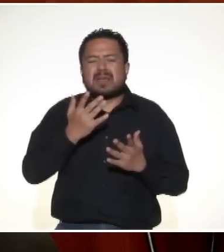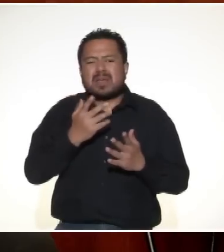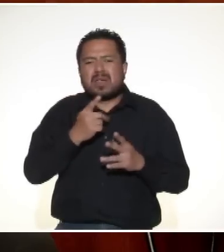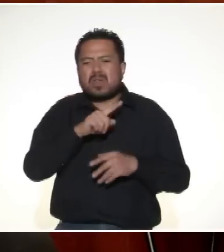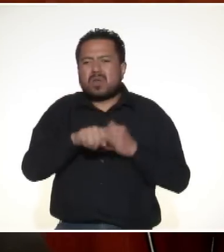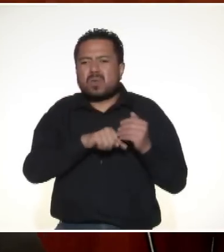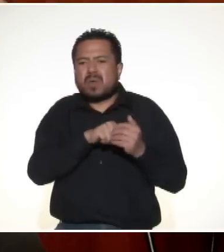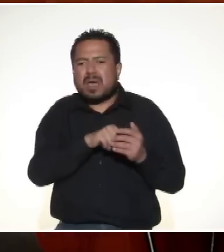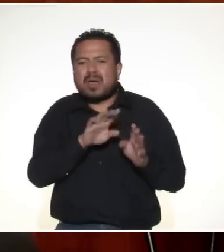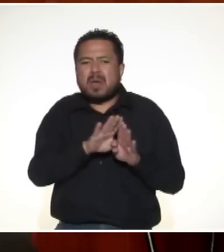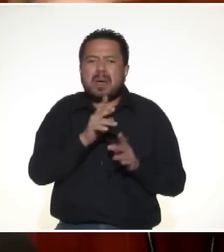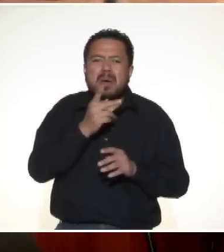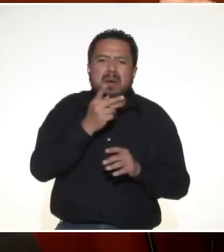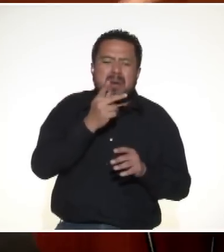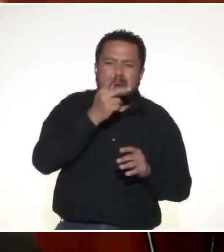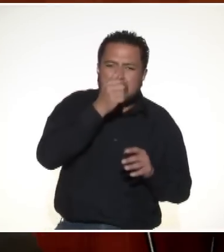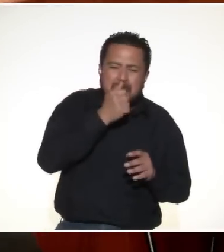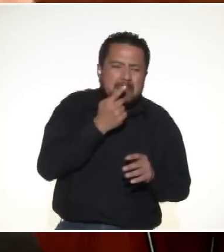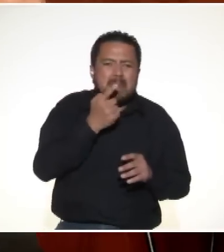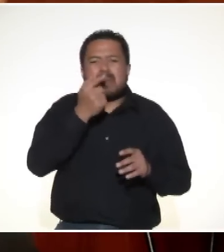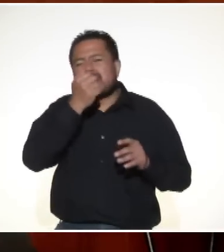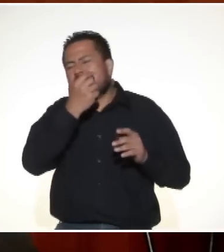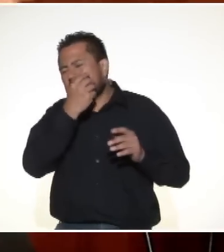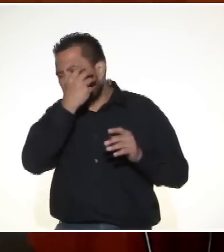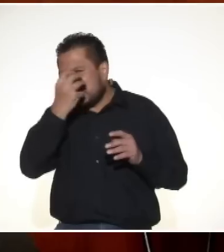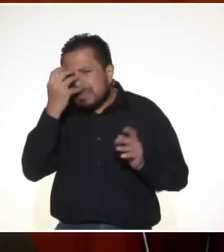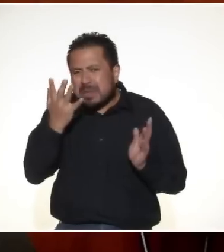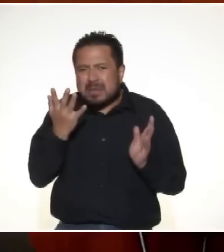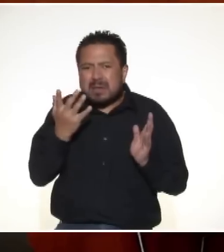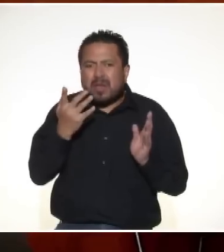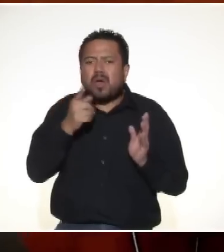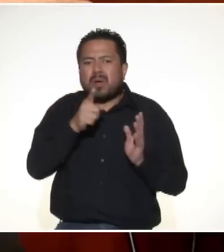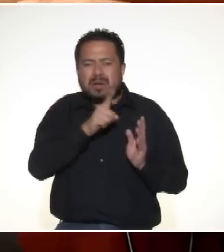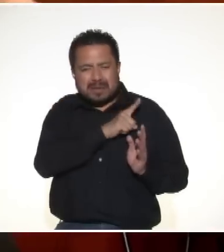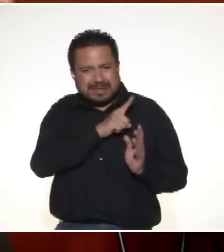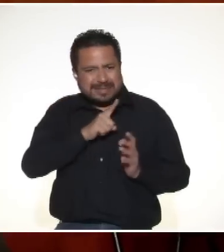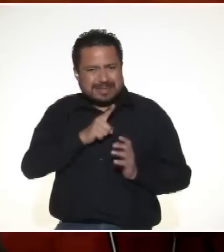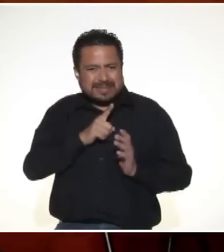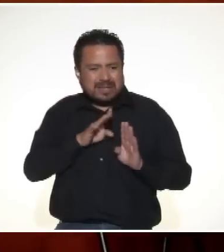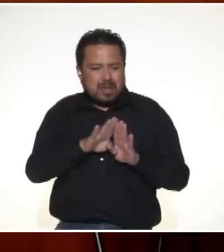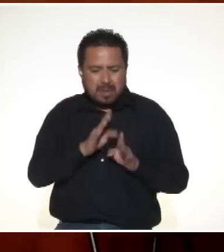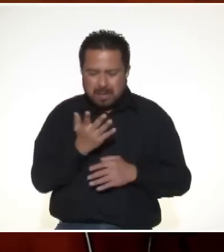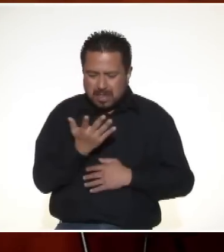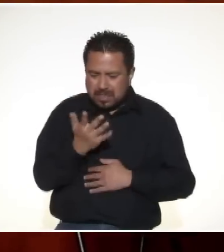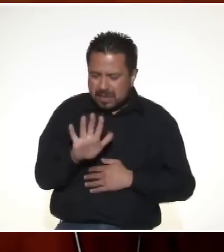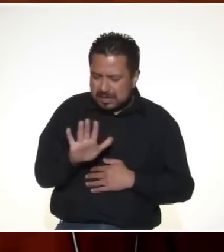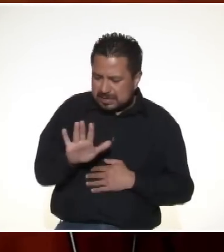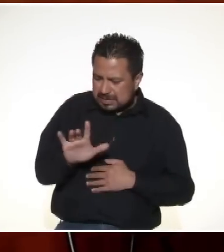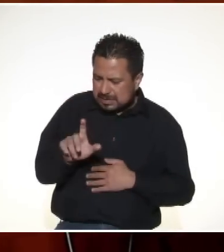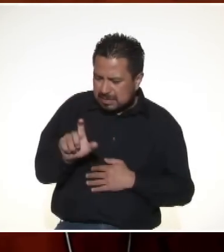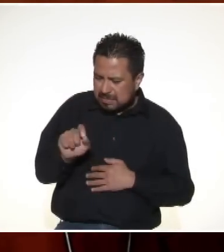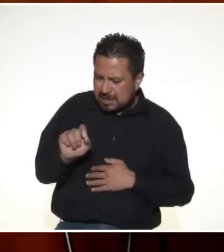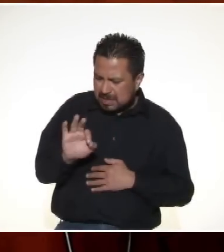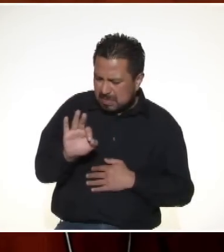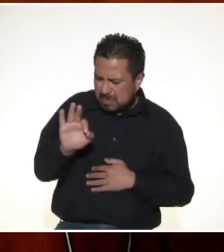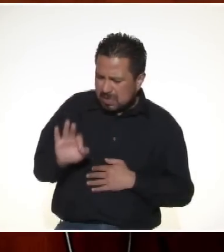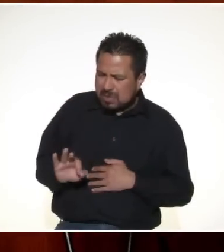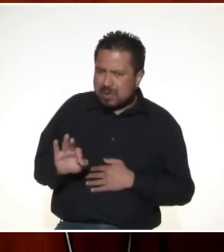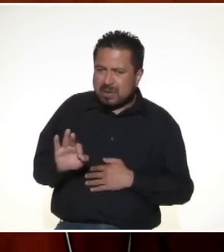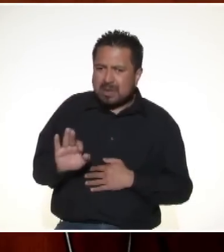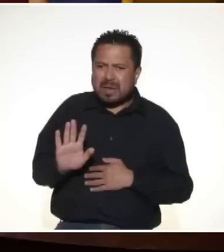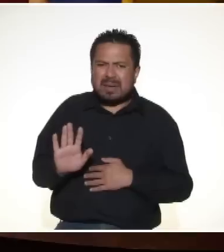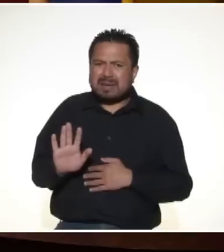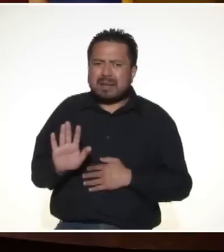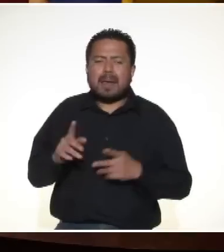genitales, niños en más del... Es que también calcular de lo del 10, 20%. Por eso, pero para la gente que nos está